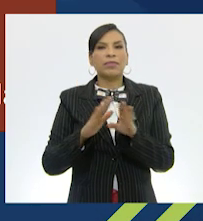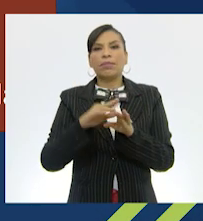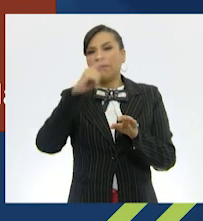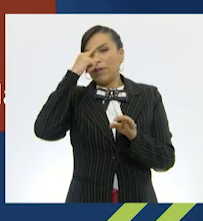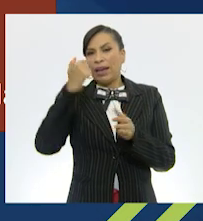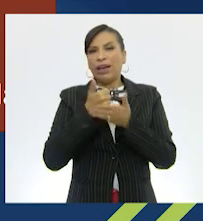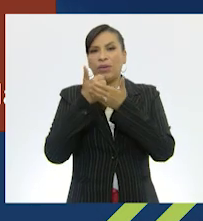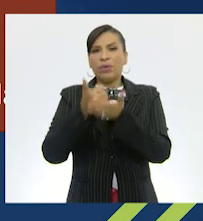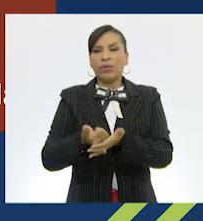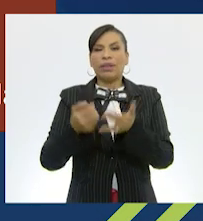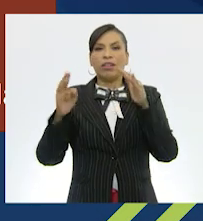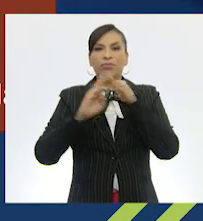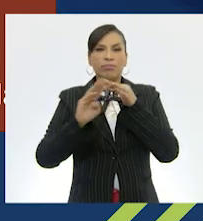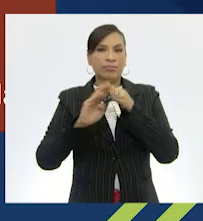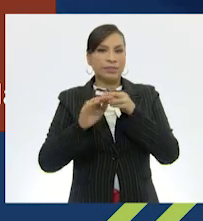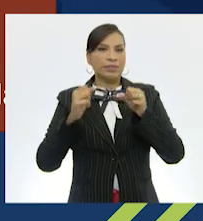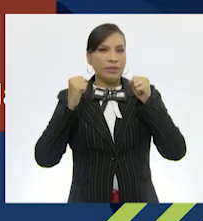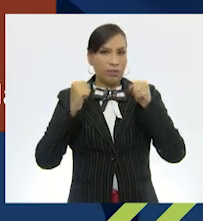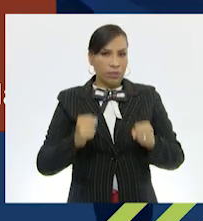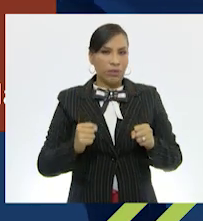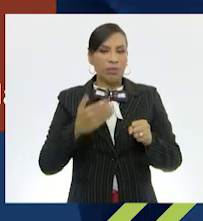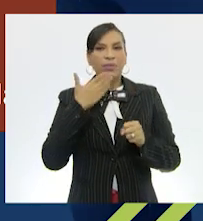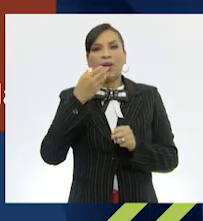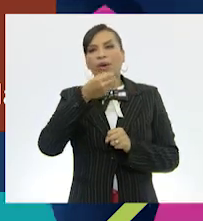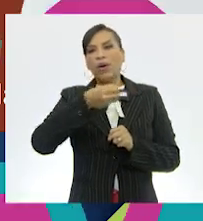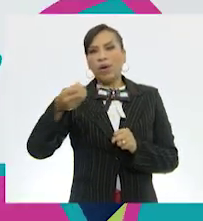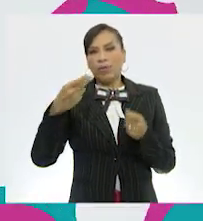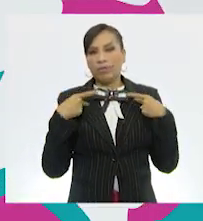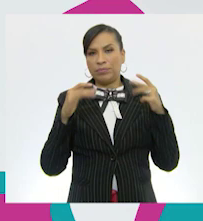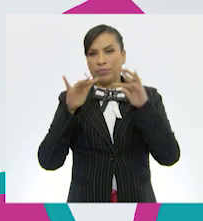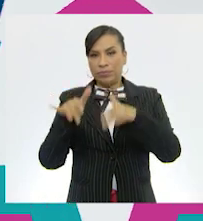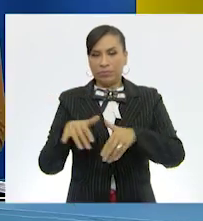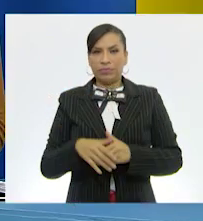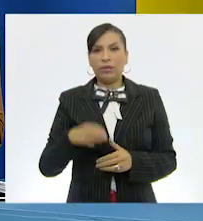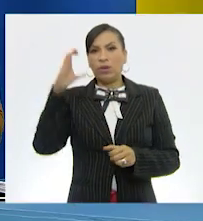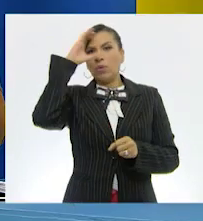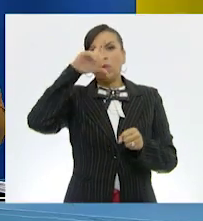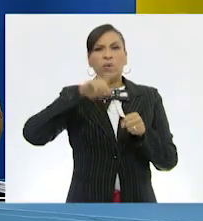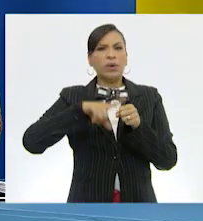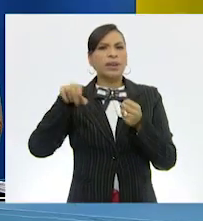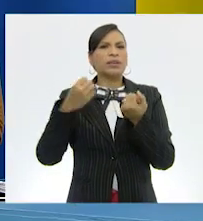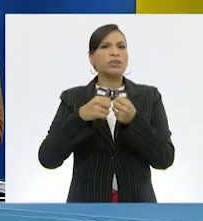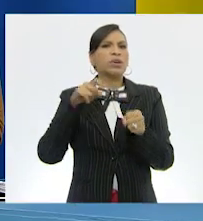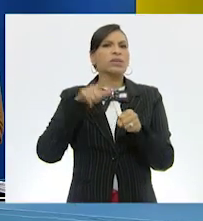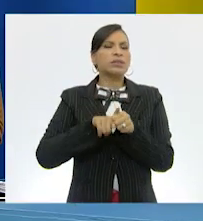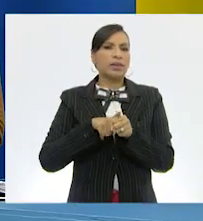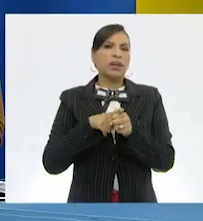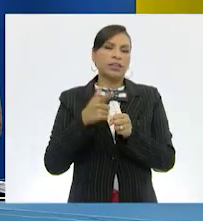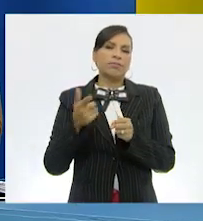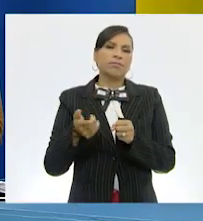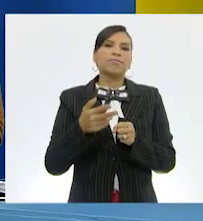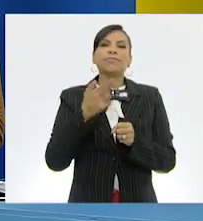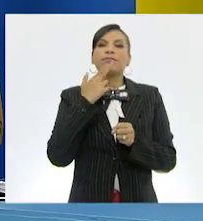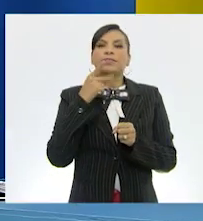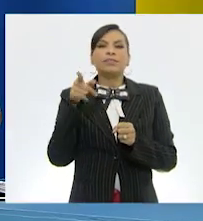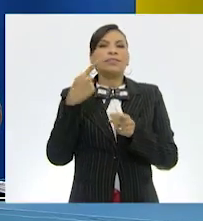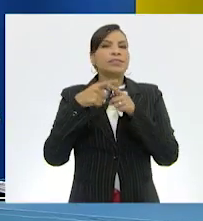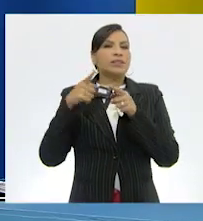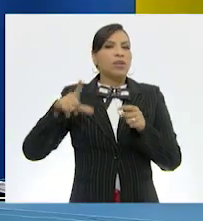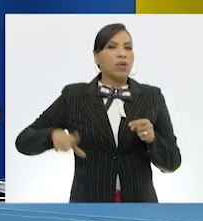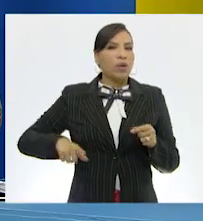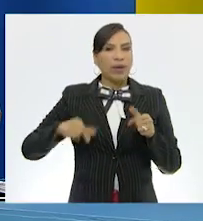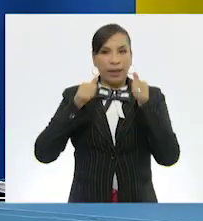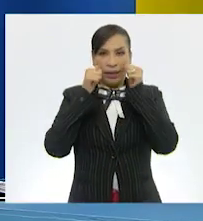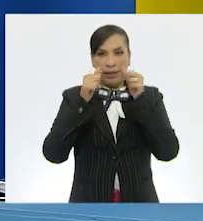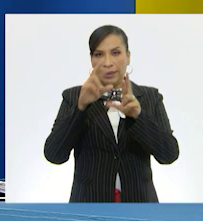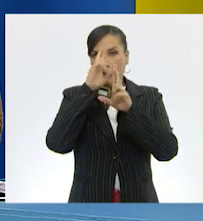una migración segura y ordenada. Cultural y socialmente es prioritario que los gobiernos